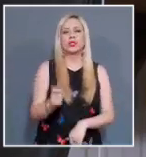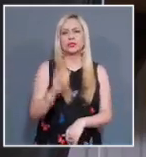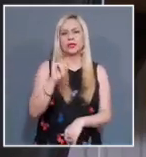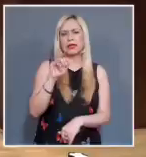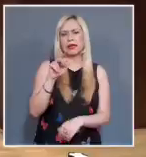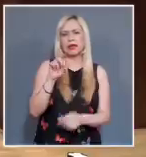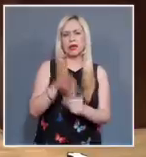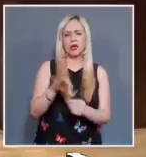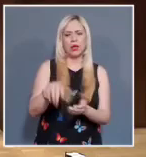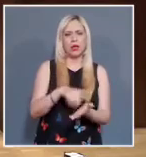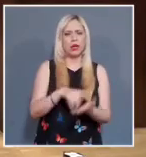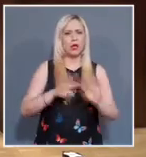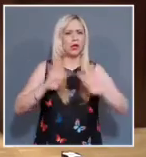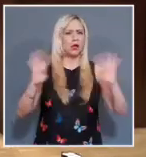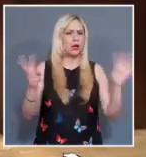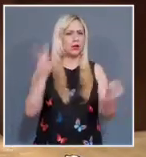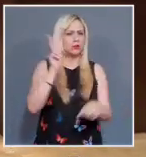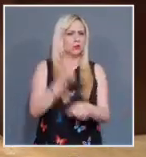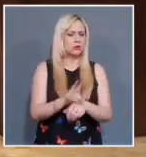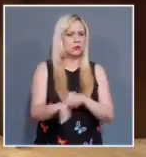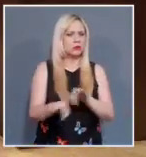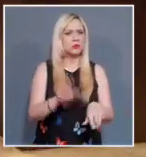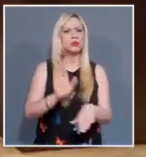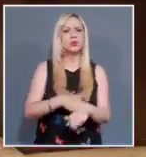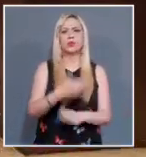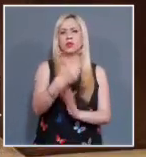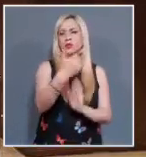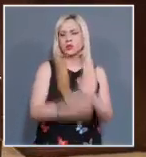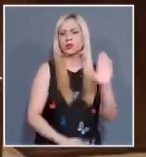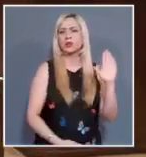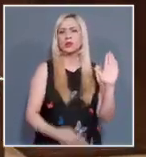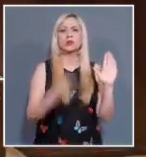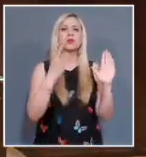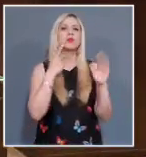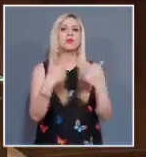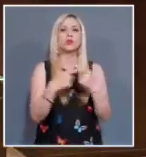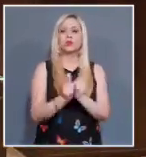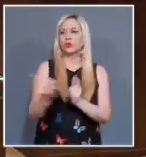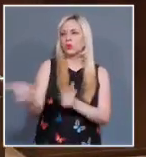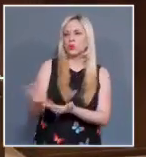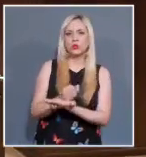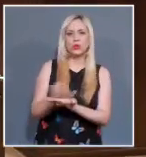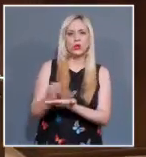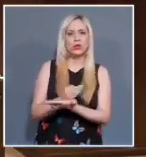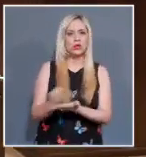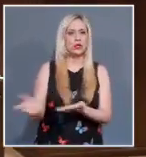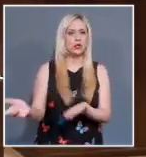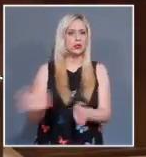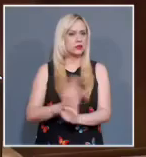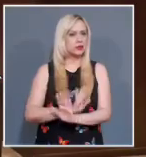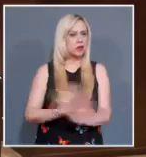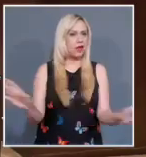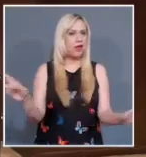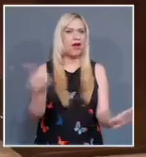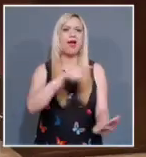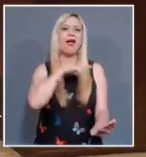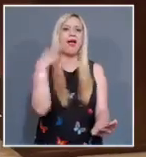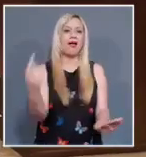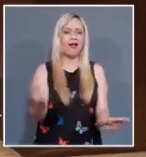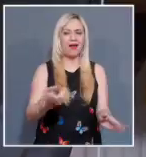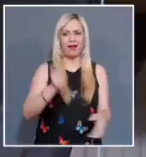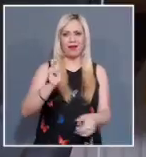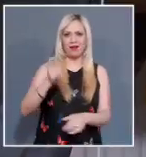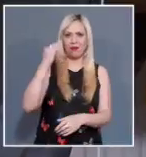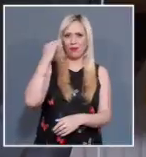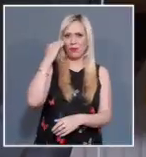de las modificaciones a los documentos básicos del partido Morena que incluía la extensión del mandato del presidente y la secretaria general del